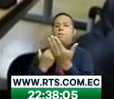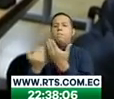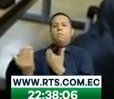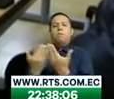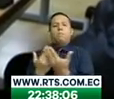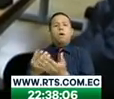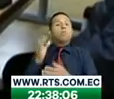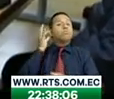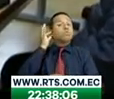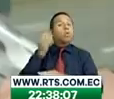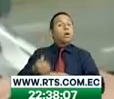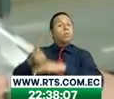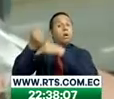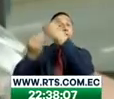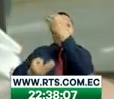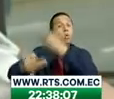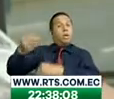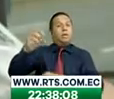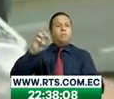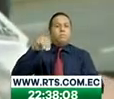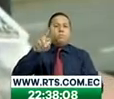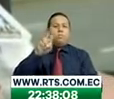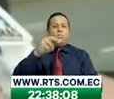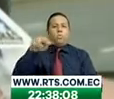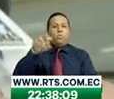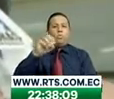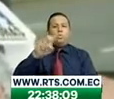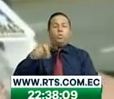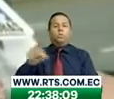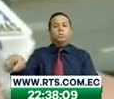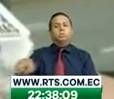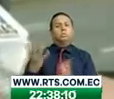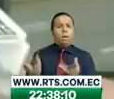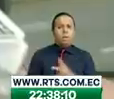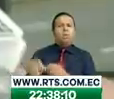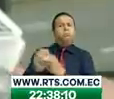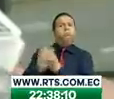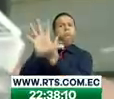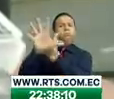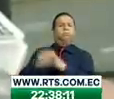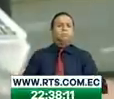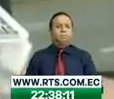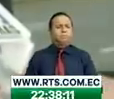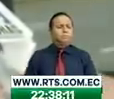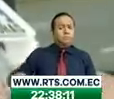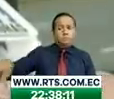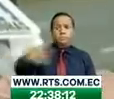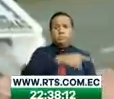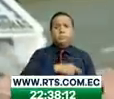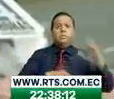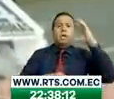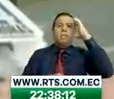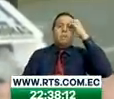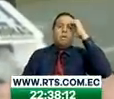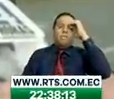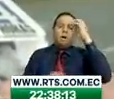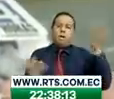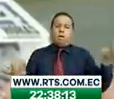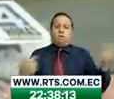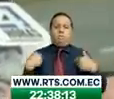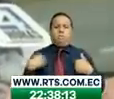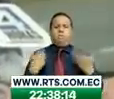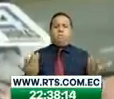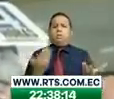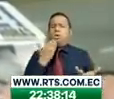jueza Dilsa Muñoz. Realmente esto es lo que preocupa a las partes, porque no vemos el apuro que existe en que